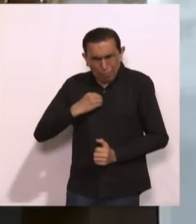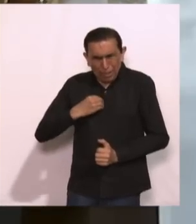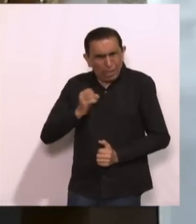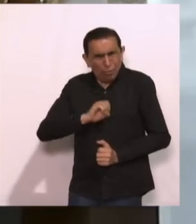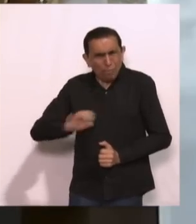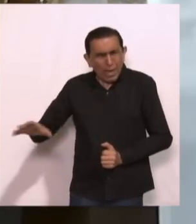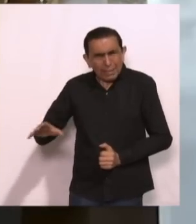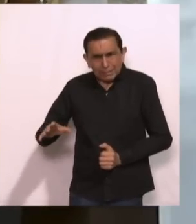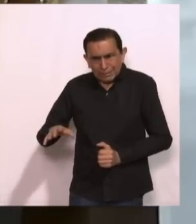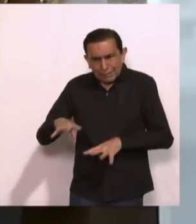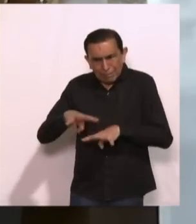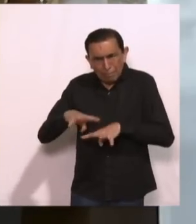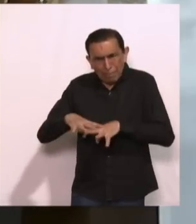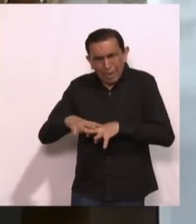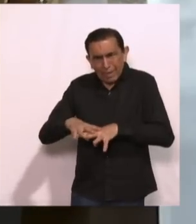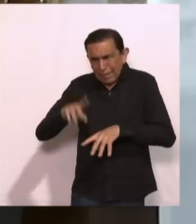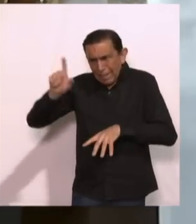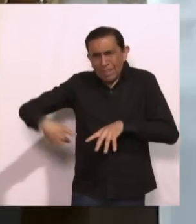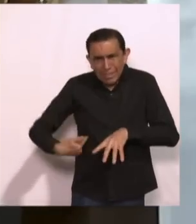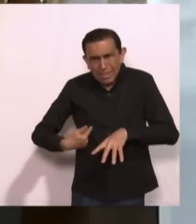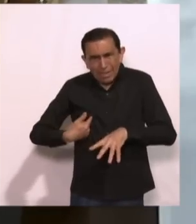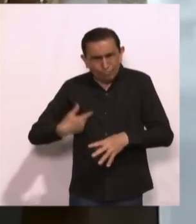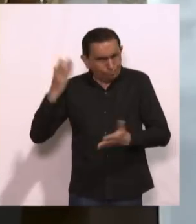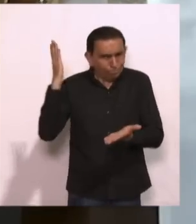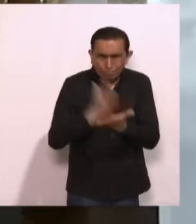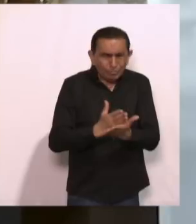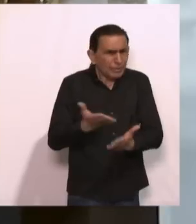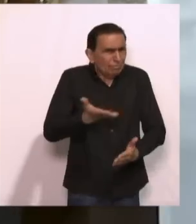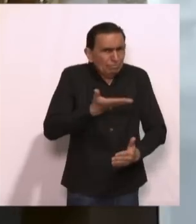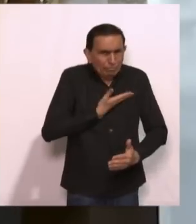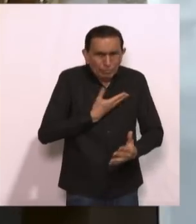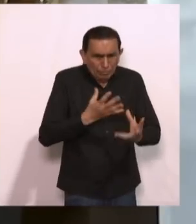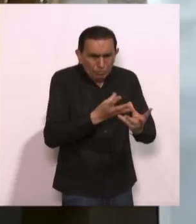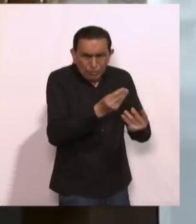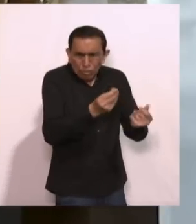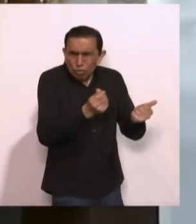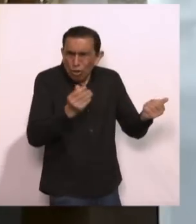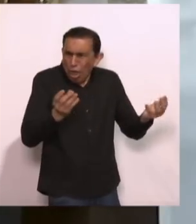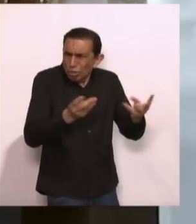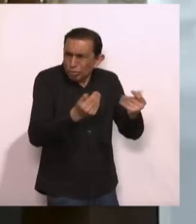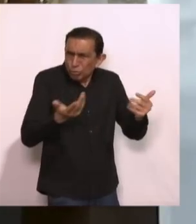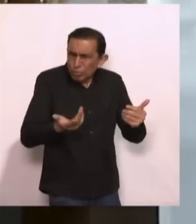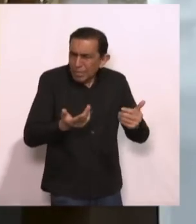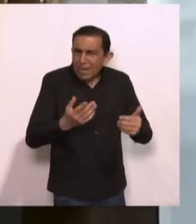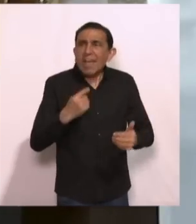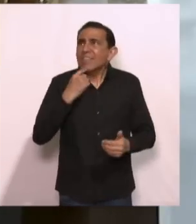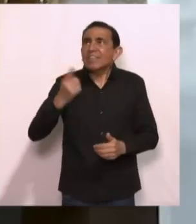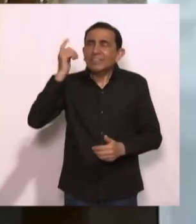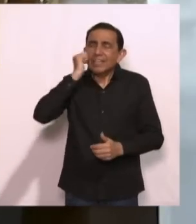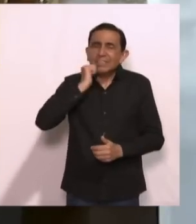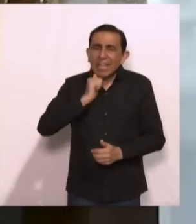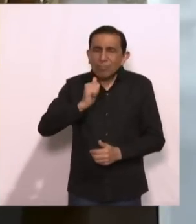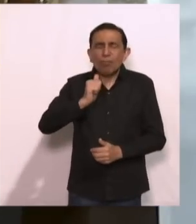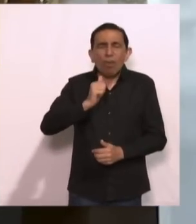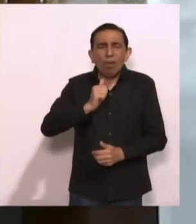paja. El día que llega los consumirá, dice el Señor de los ejércitos, hasta no dejarles raíz ni